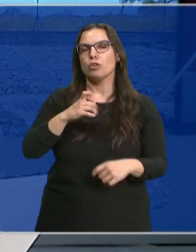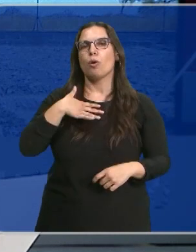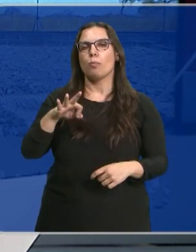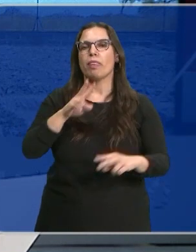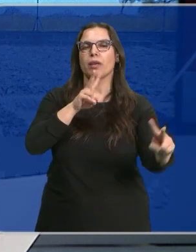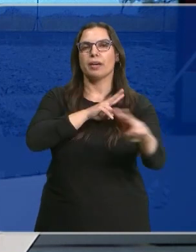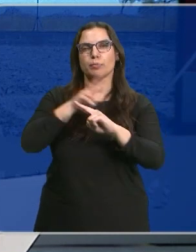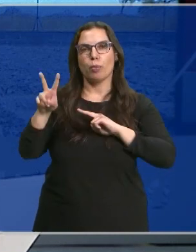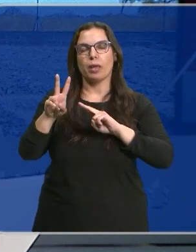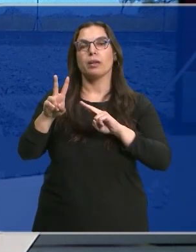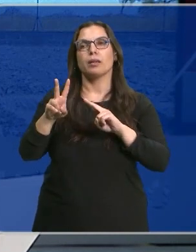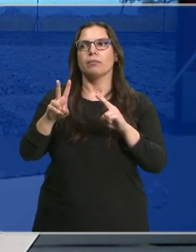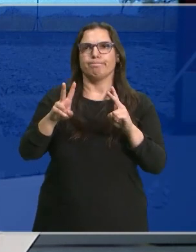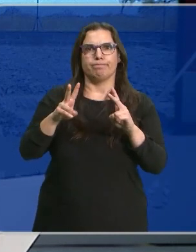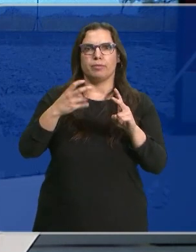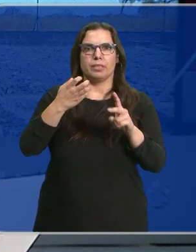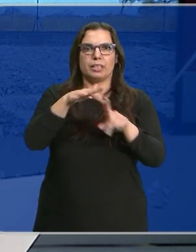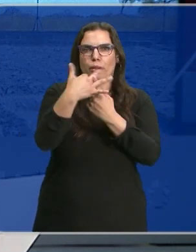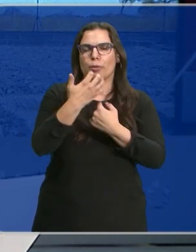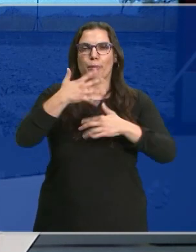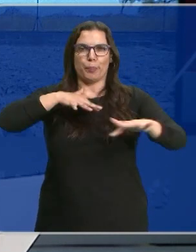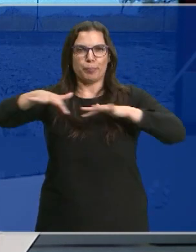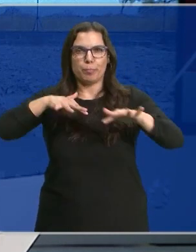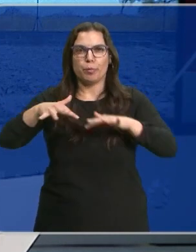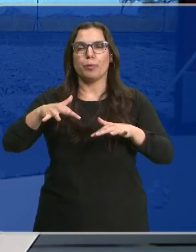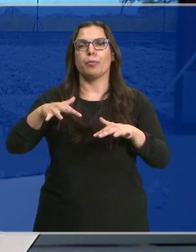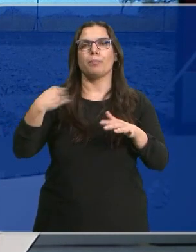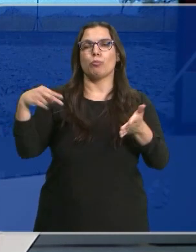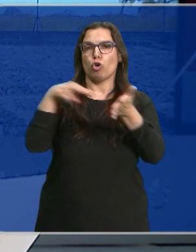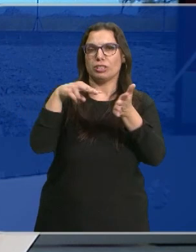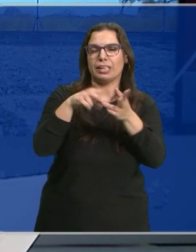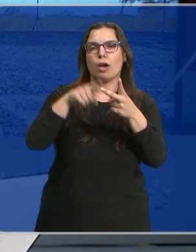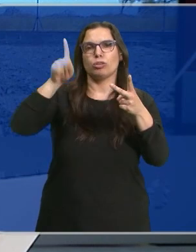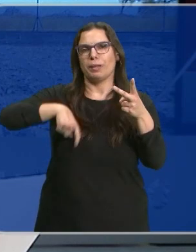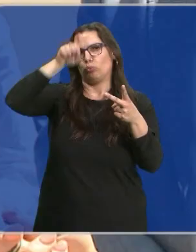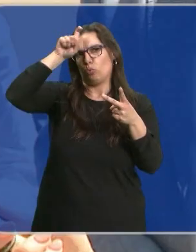se ha podido responder ante catástrofes como los terremotos de Siria y Turquía.